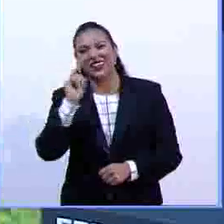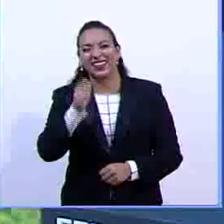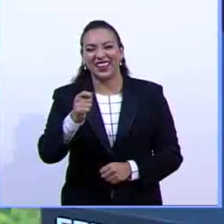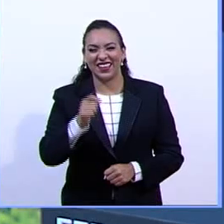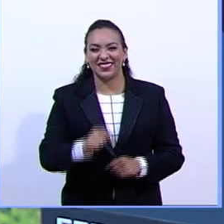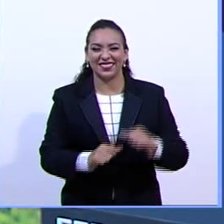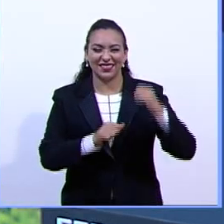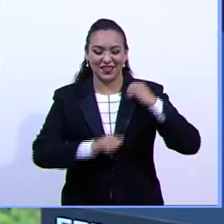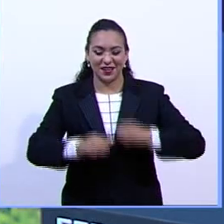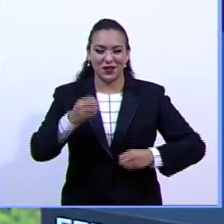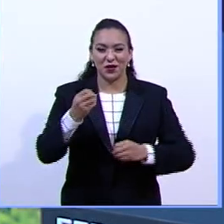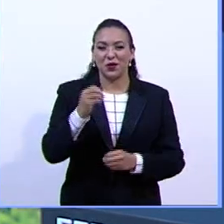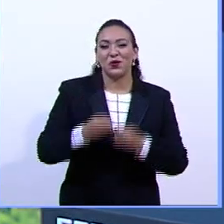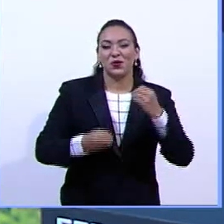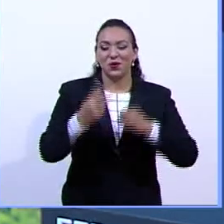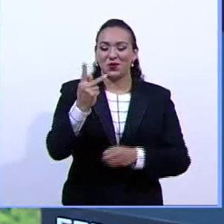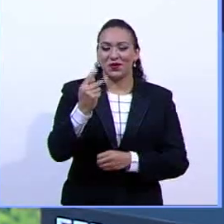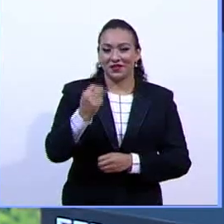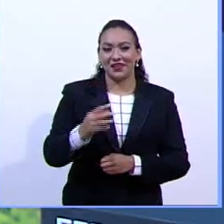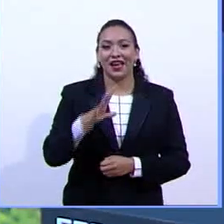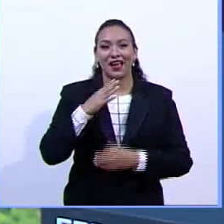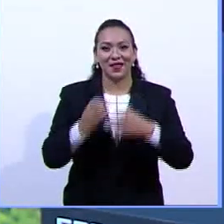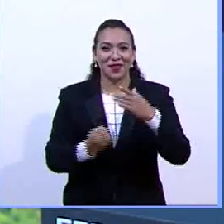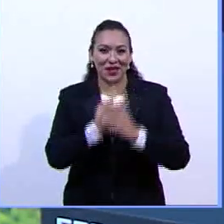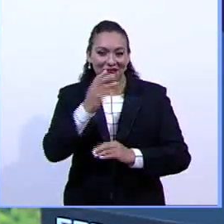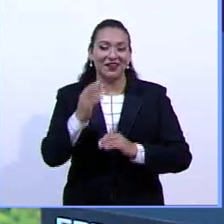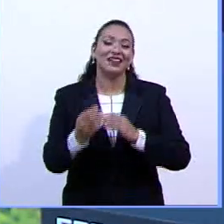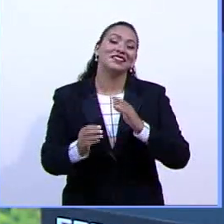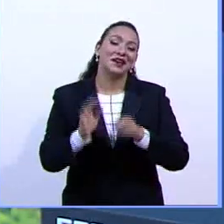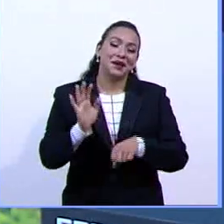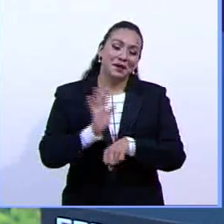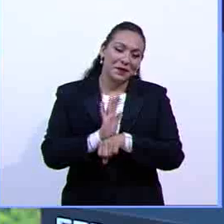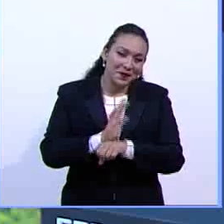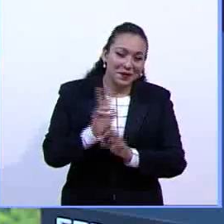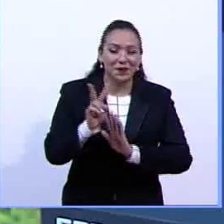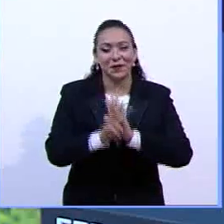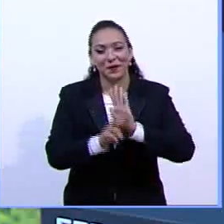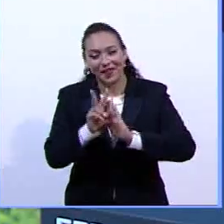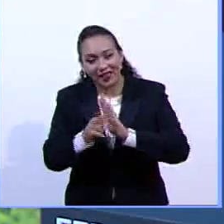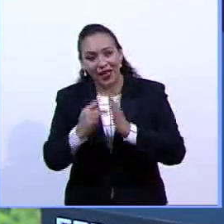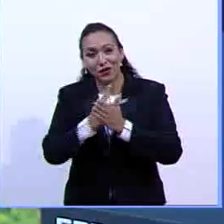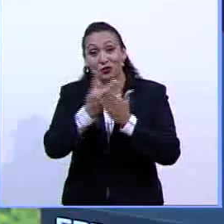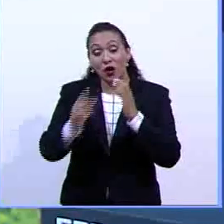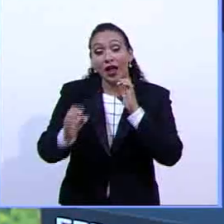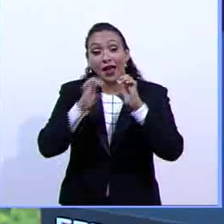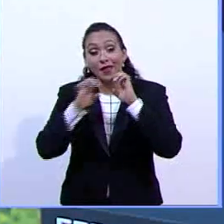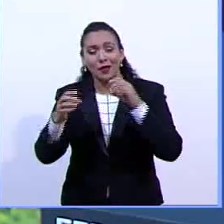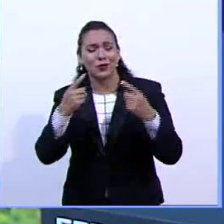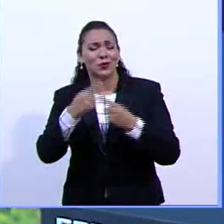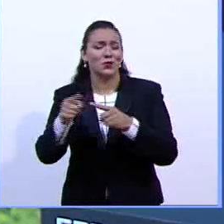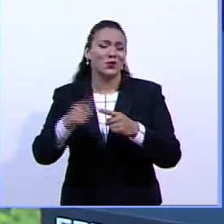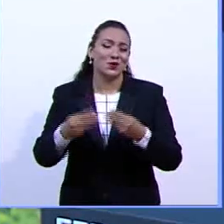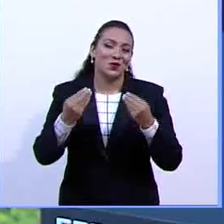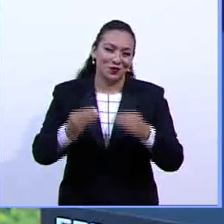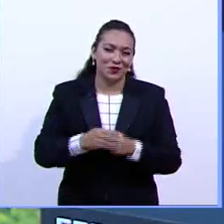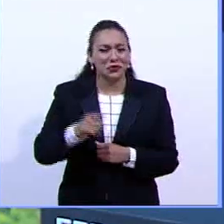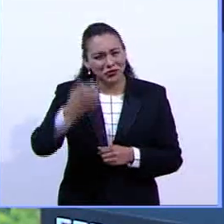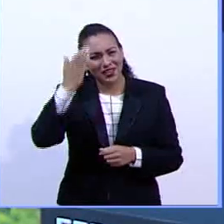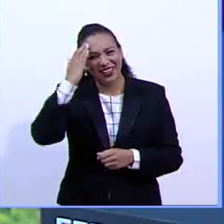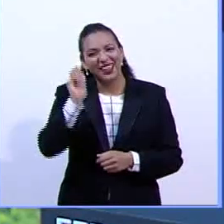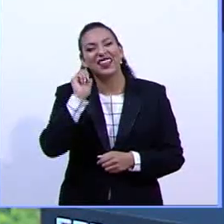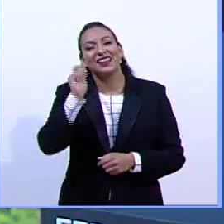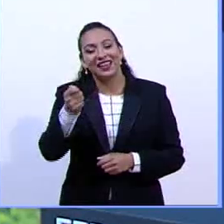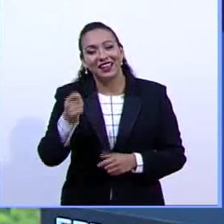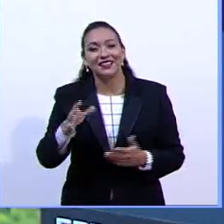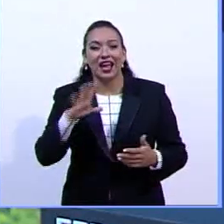TV, pues sobre todo los nuevos estrenos que tenemos, los programas que se han hecho con otras instituciones y que conozcan la diversidad de